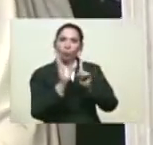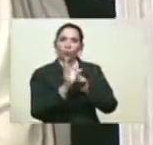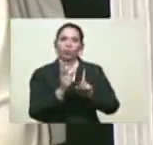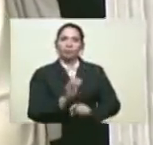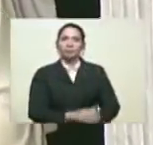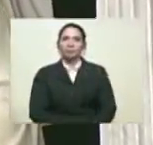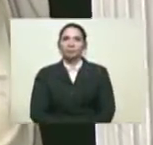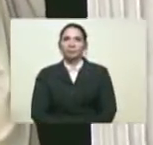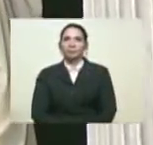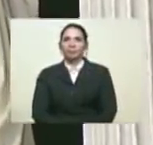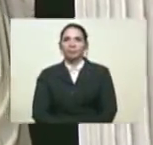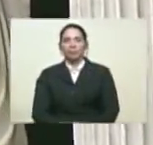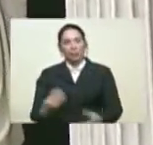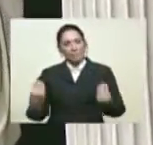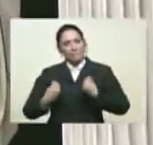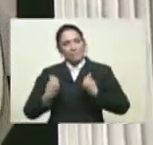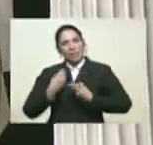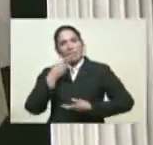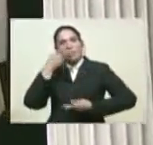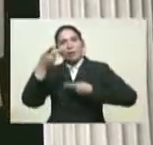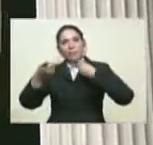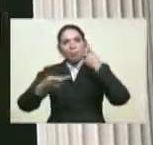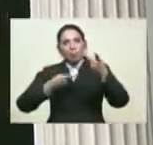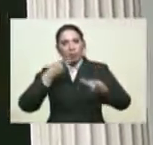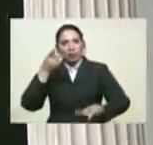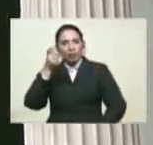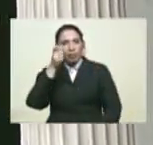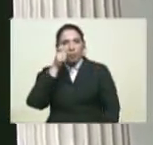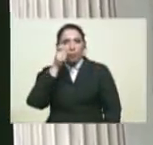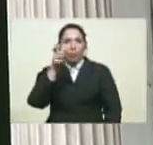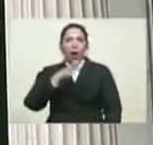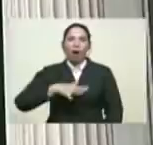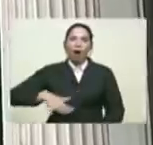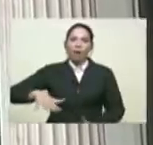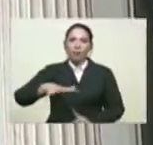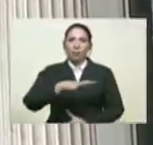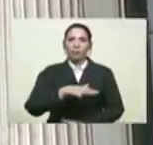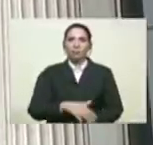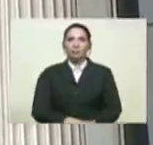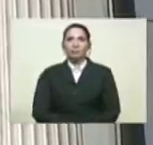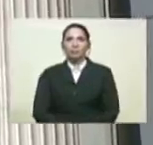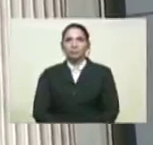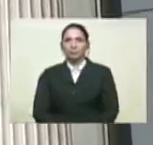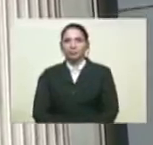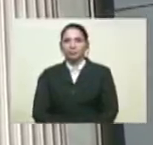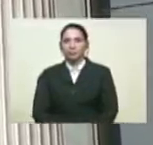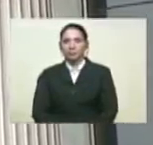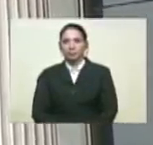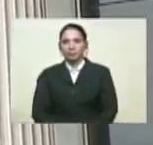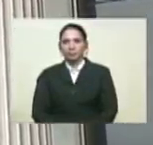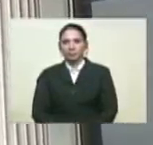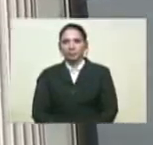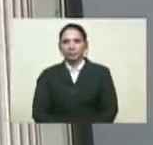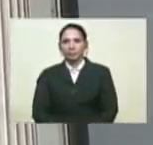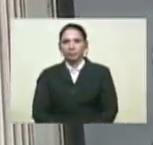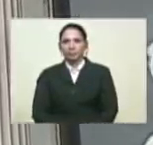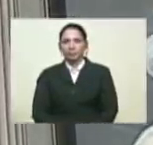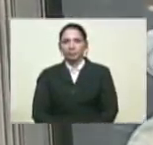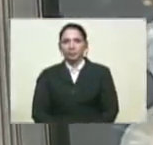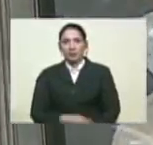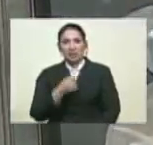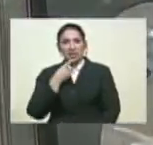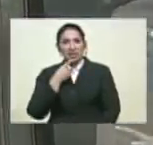a la vida política de los pueblos del continente. aunque se dijera lo